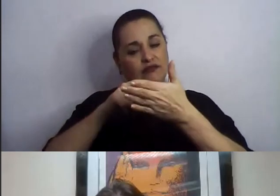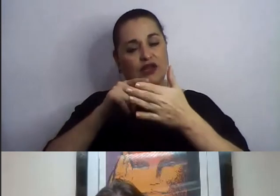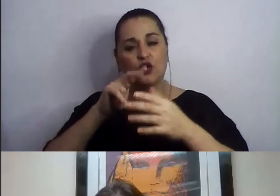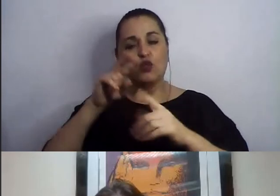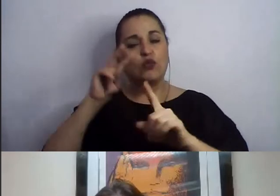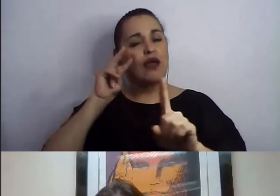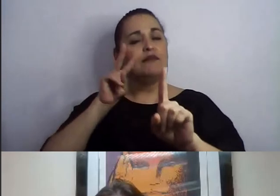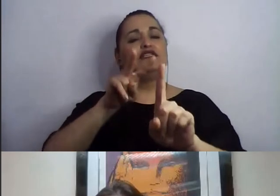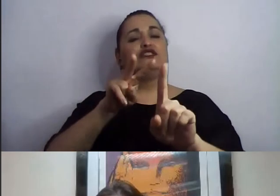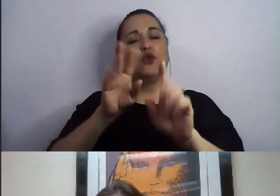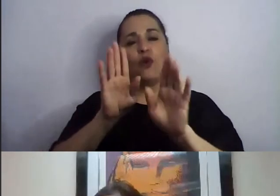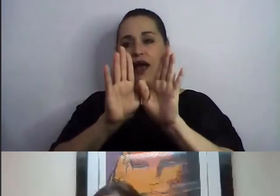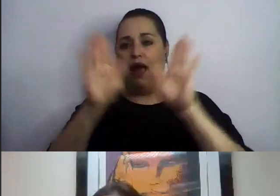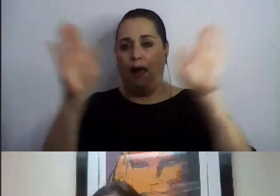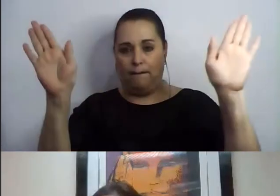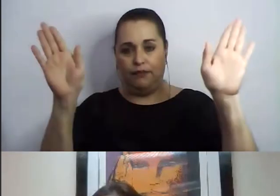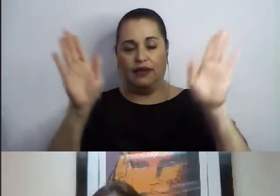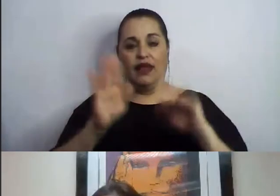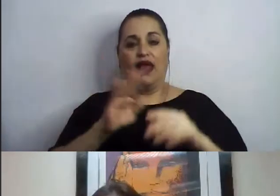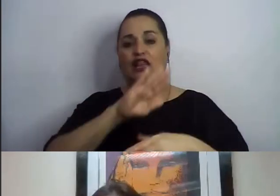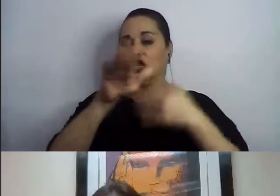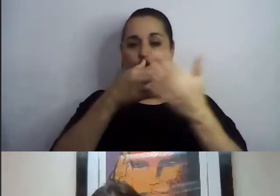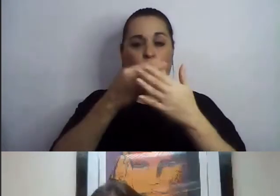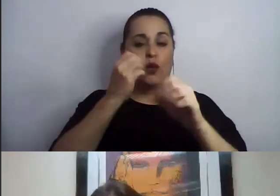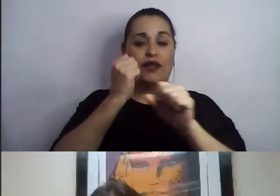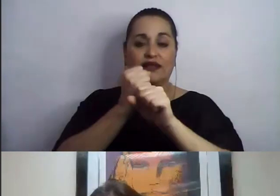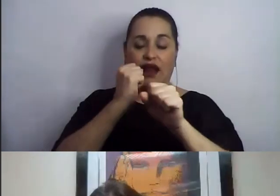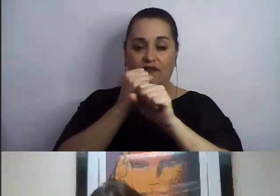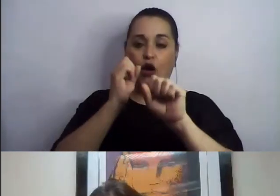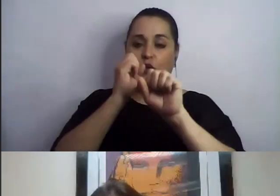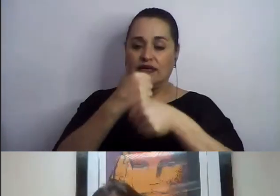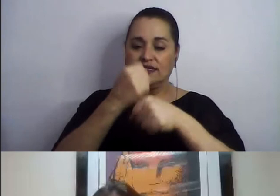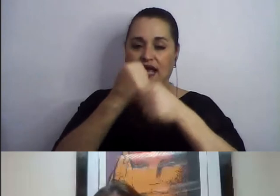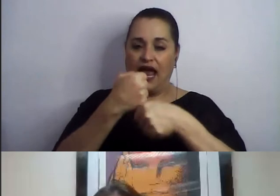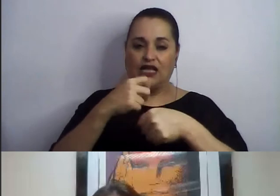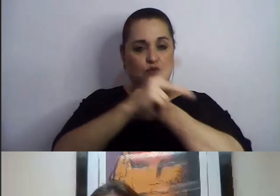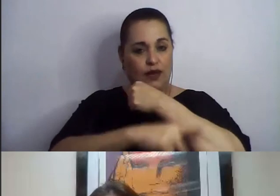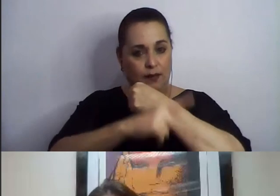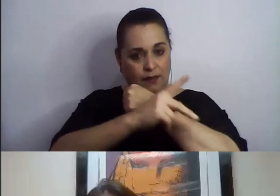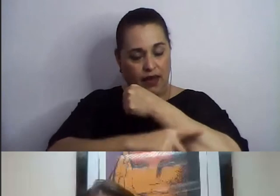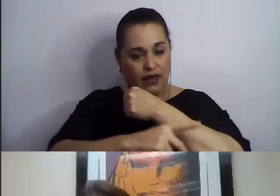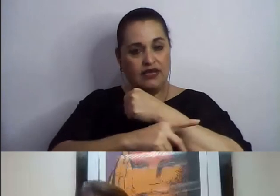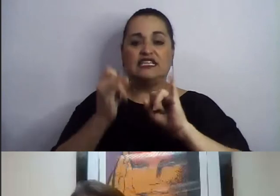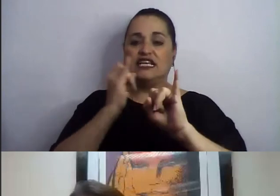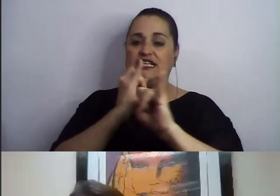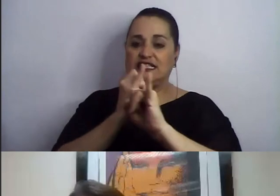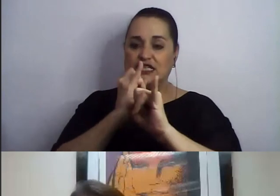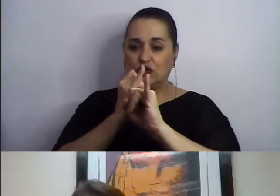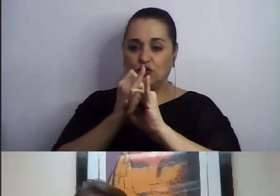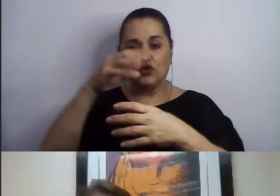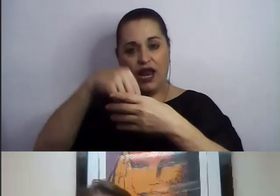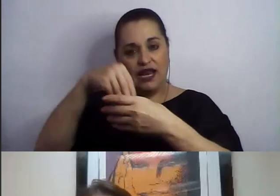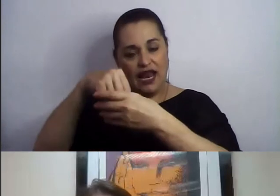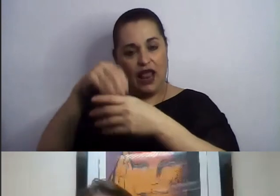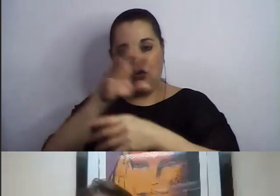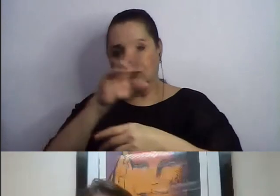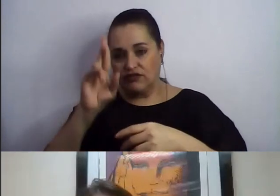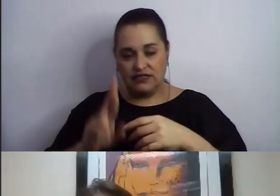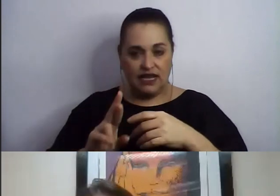visión bastante amplia del trabajo que ha venido realizando el país la institucionalidad costarricense